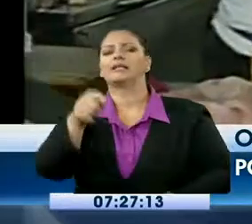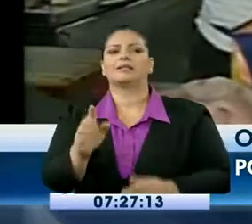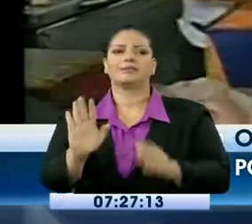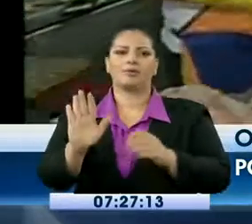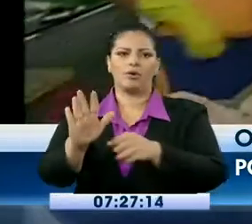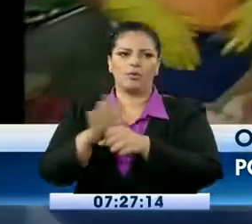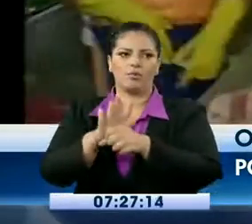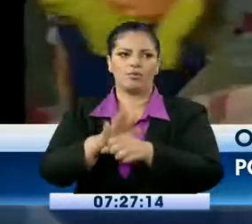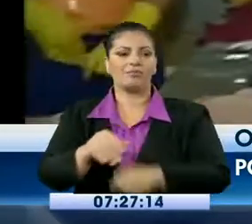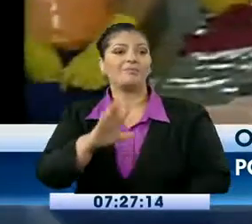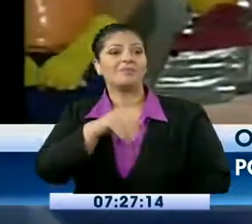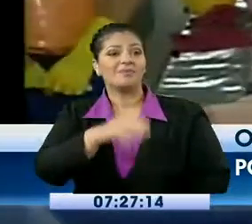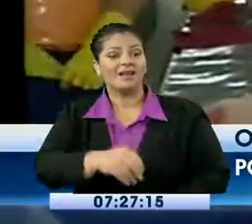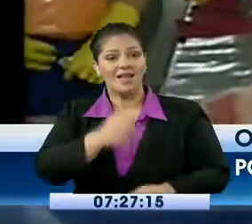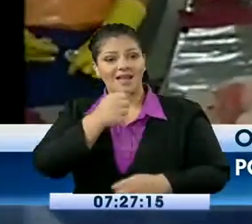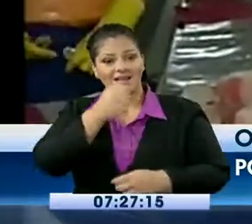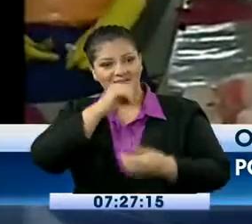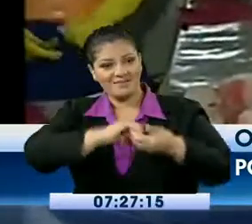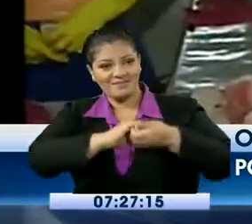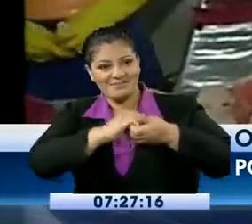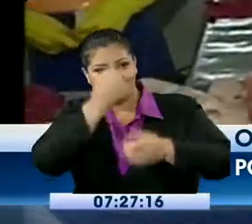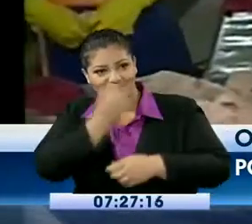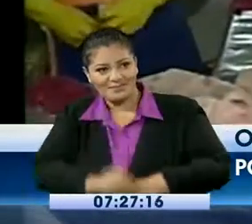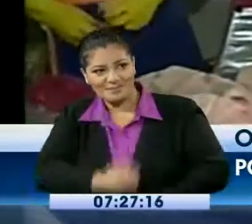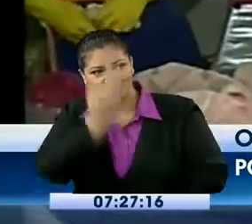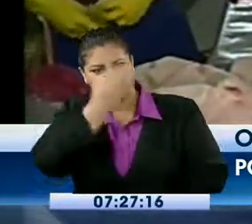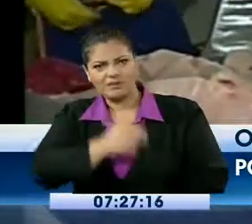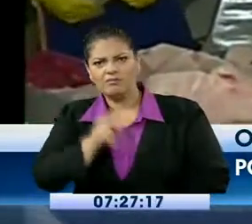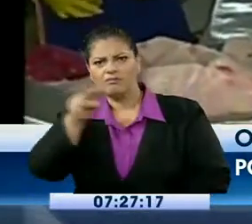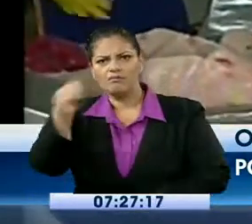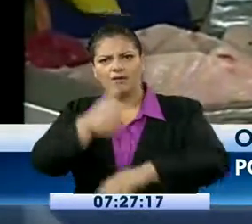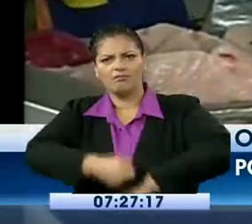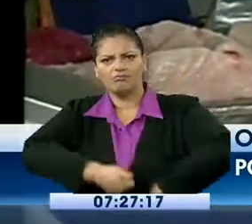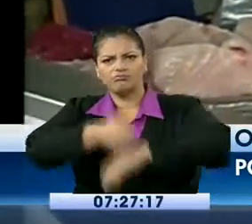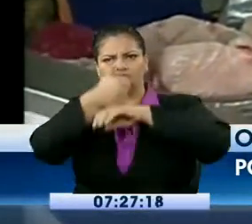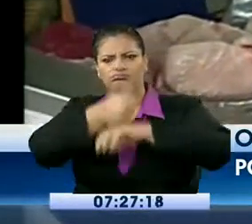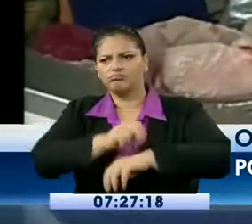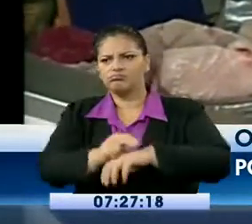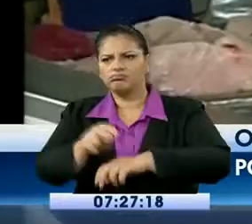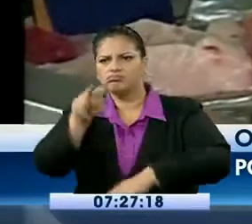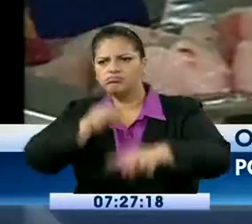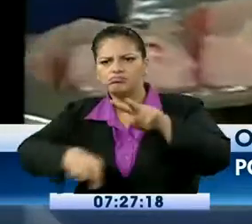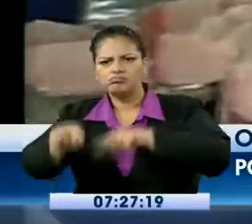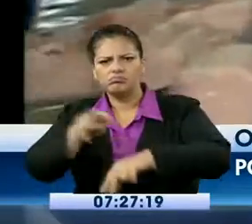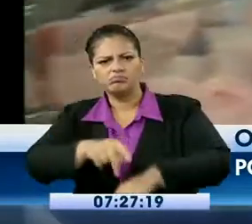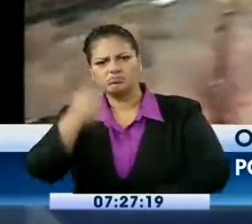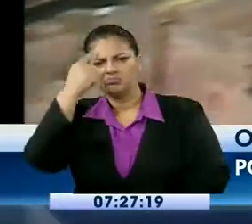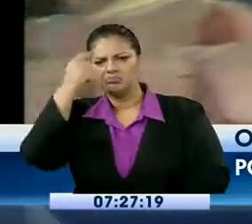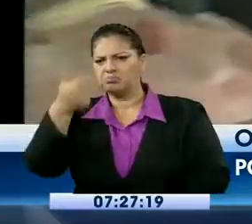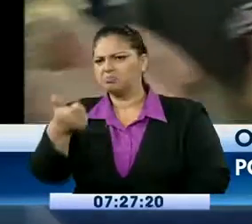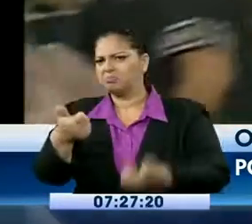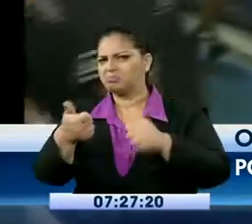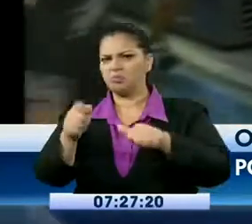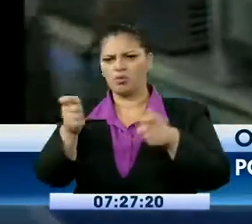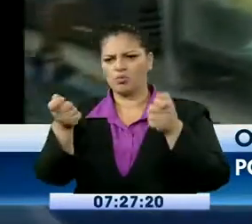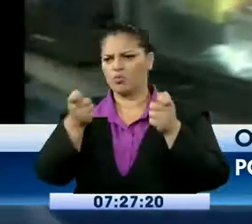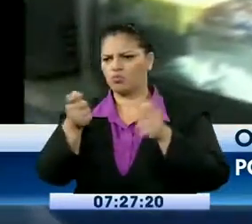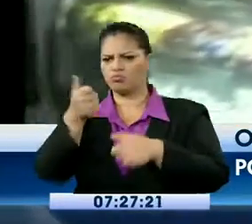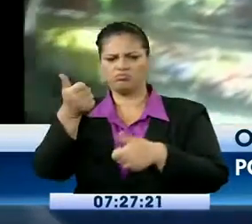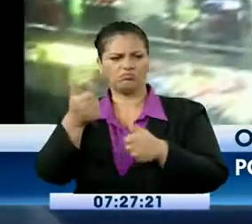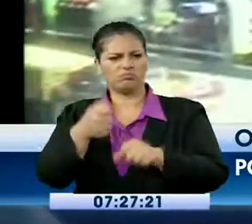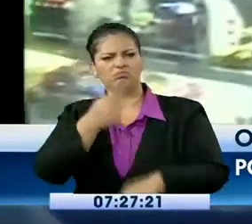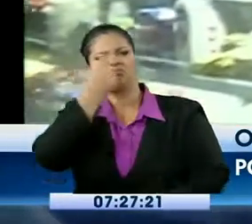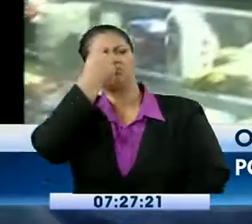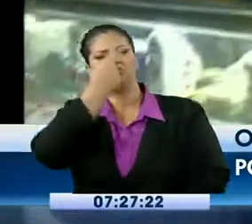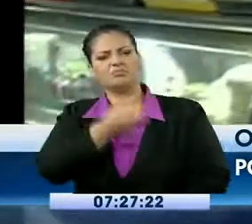también ocupados. Amigo, buenos días. ¿Qué opina de los controles que realiza la intendencia para garantizar la buena calidad de los productos y la atención